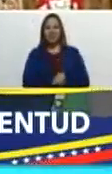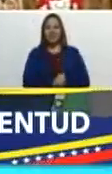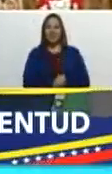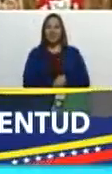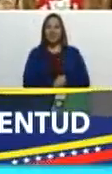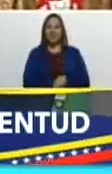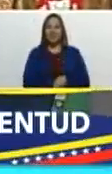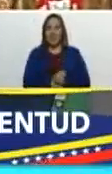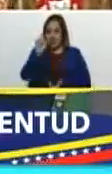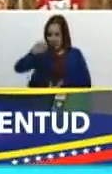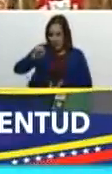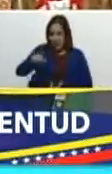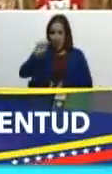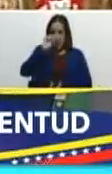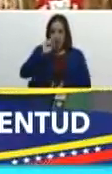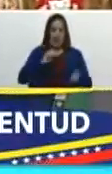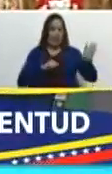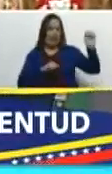¿Me lo tomo?